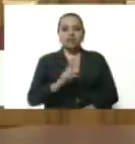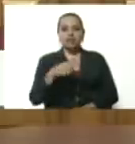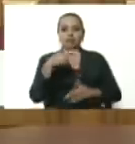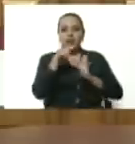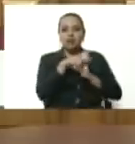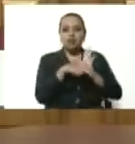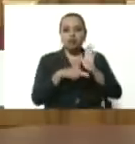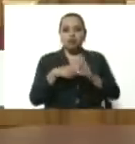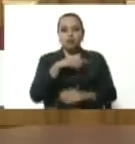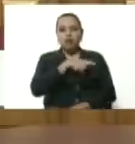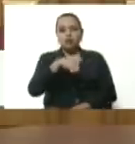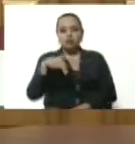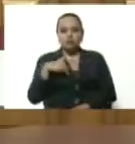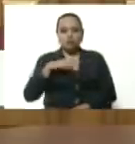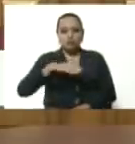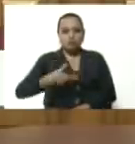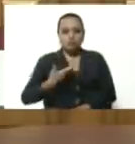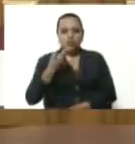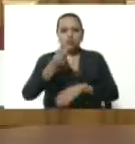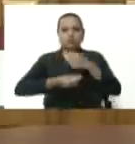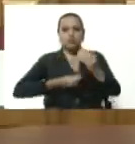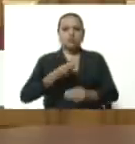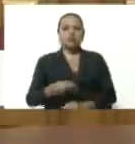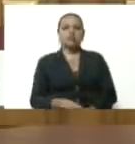que nosotros pudiésemos hacer.